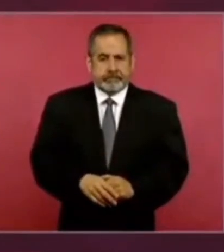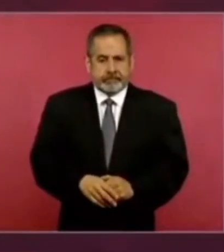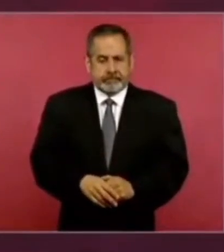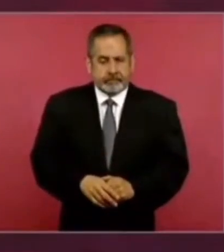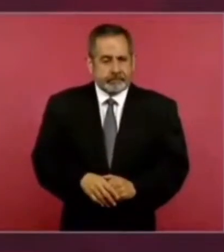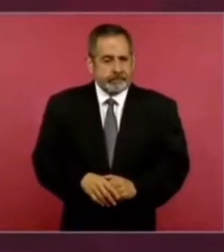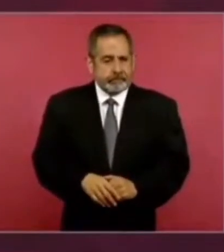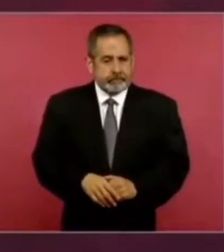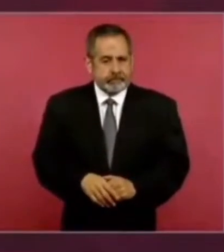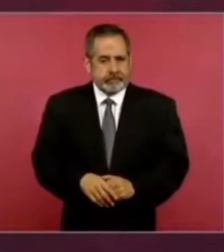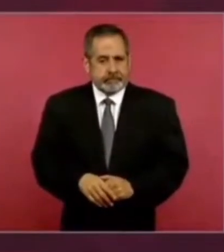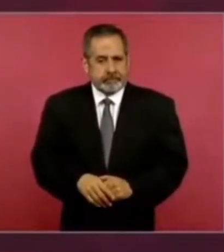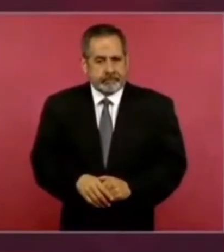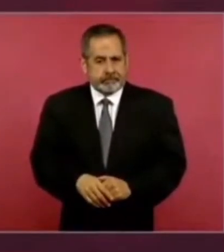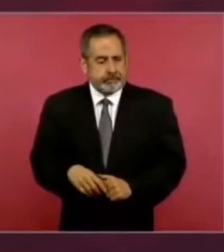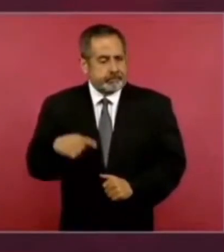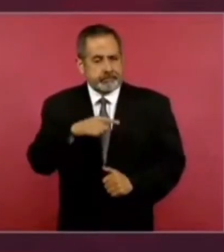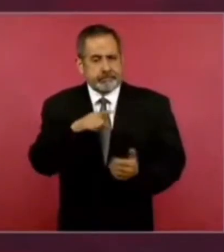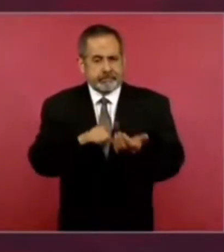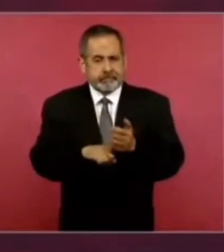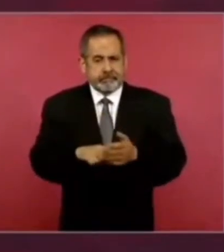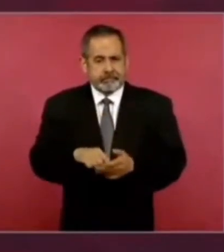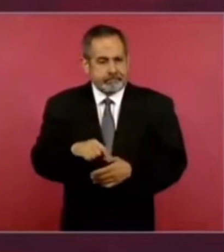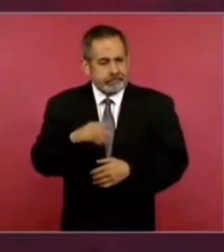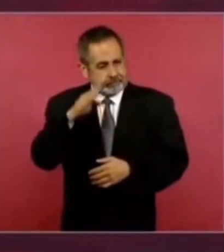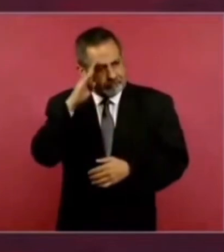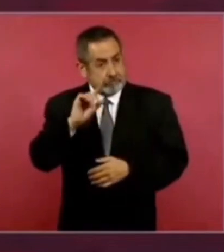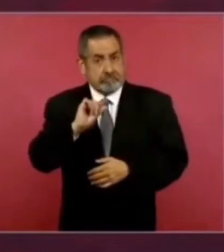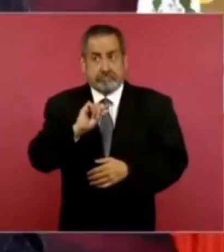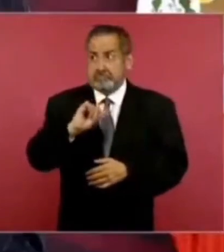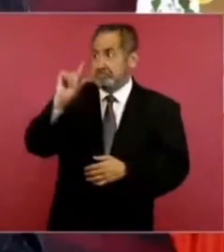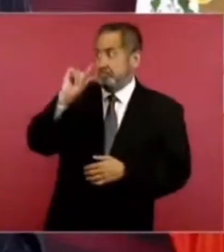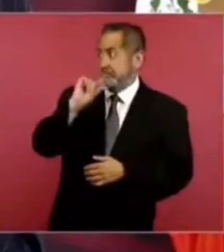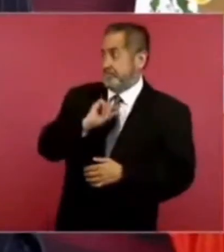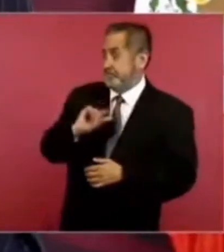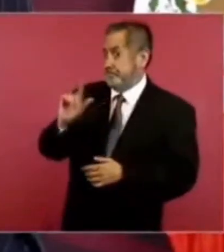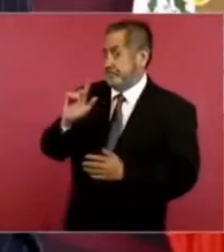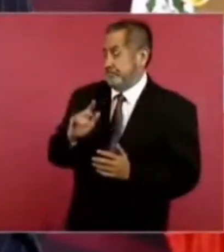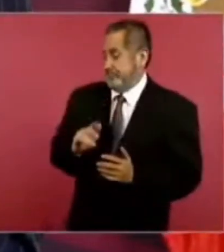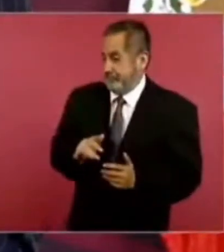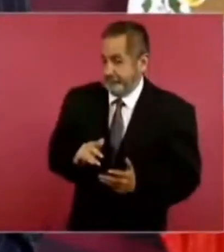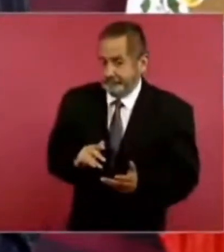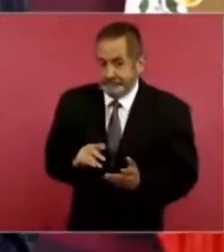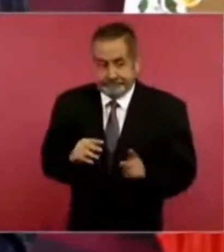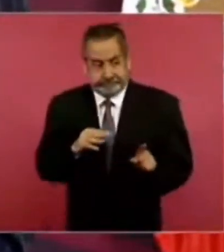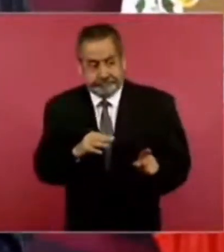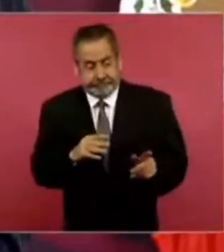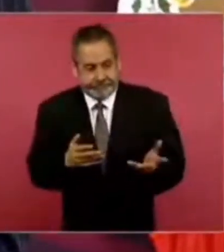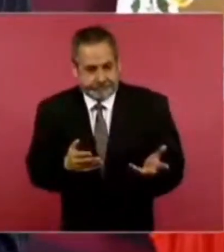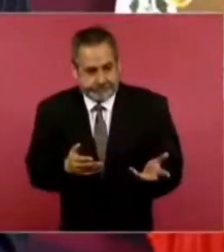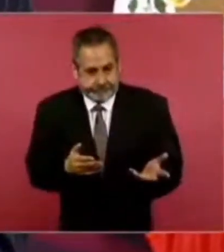yo creo que el robo más grande que se haya cometido en la historia de México,